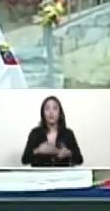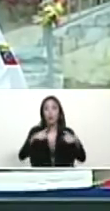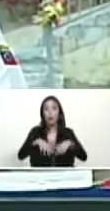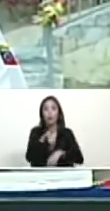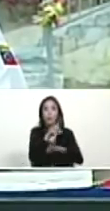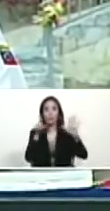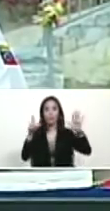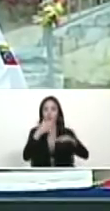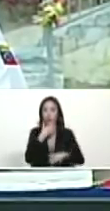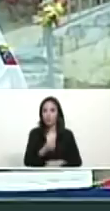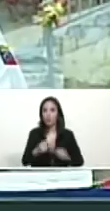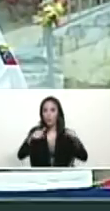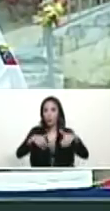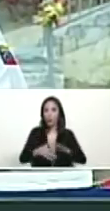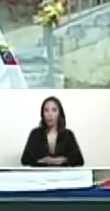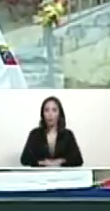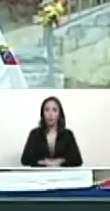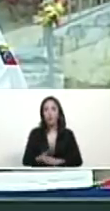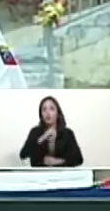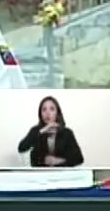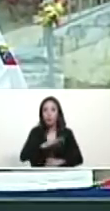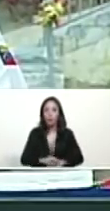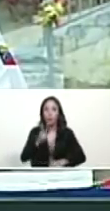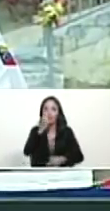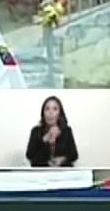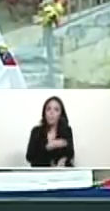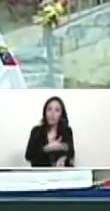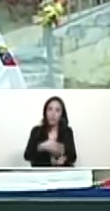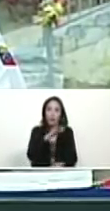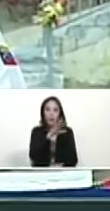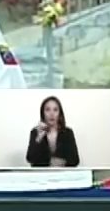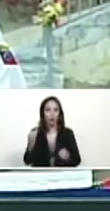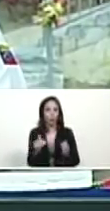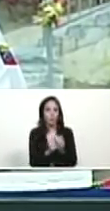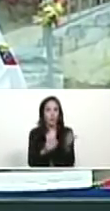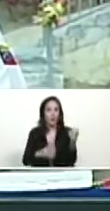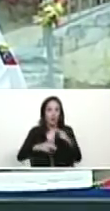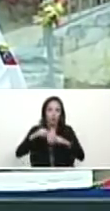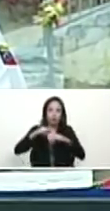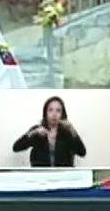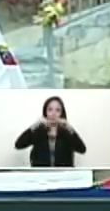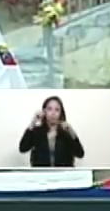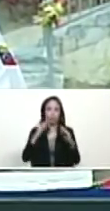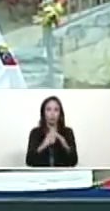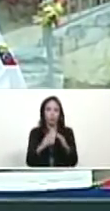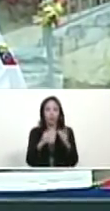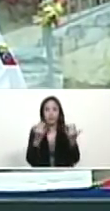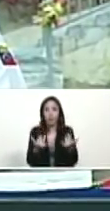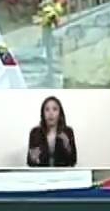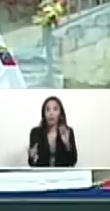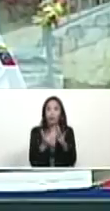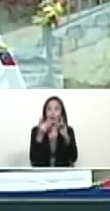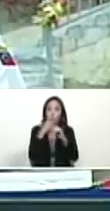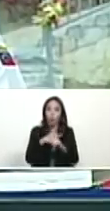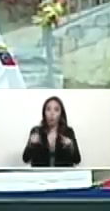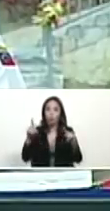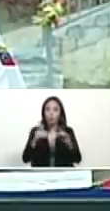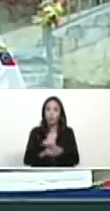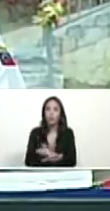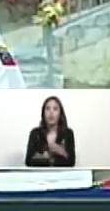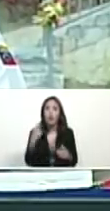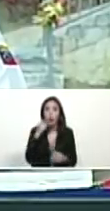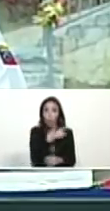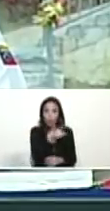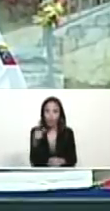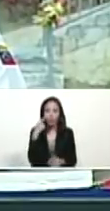estamos cumpliendo el hito 2.500.000. Y nos vamos del Zulia porque yo quiero que